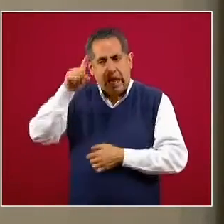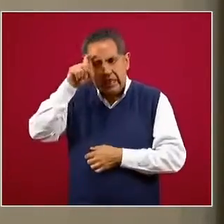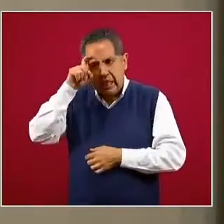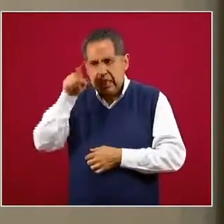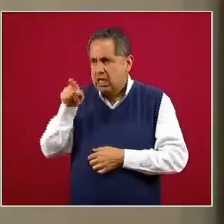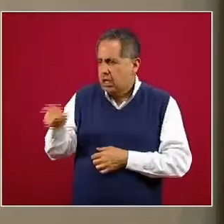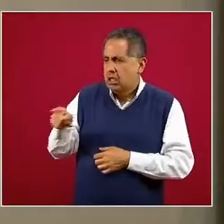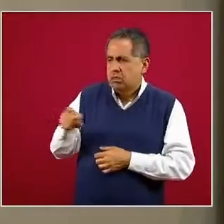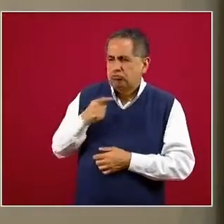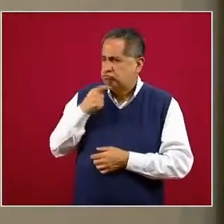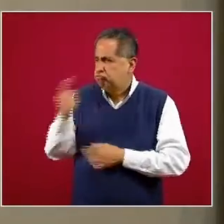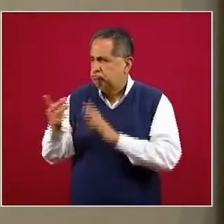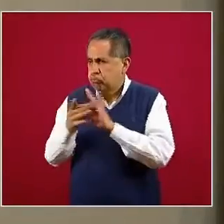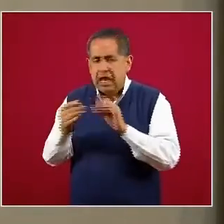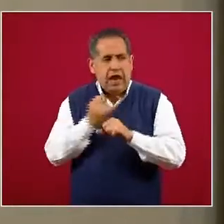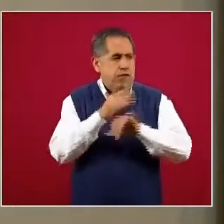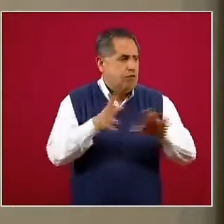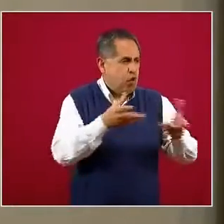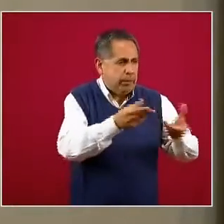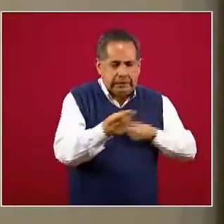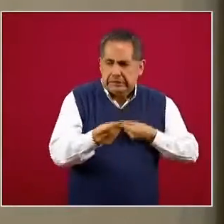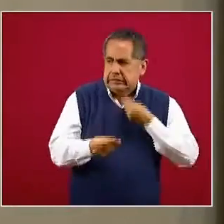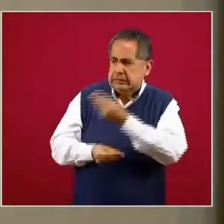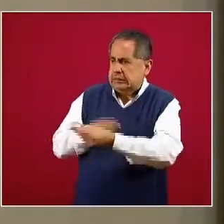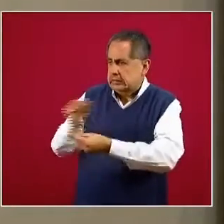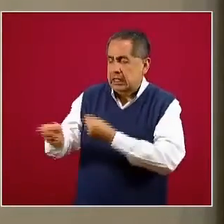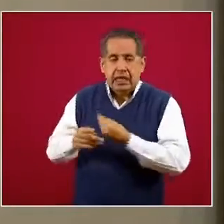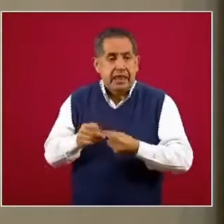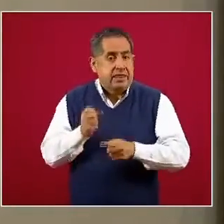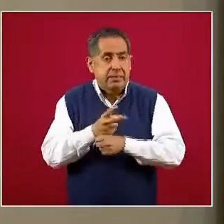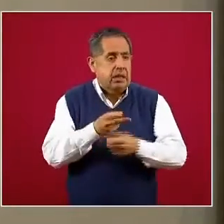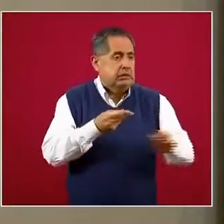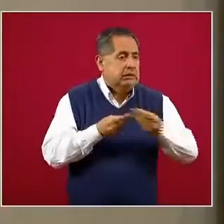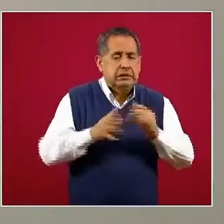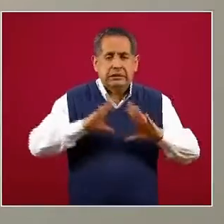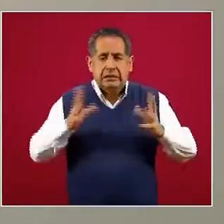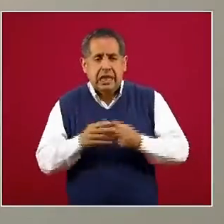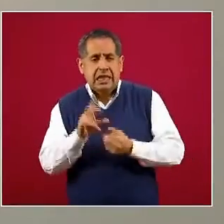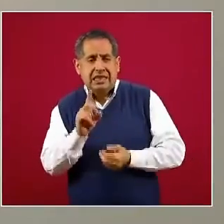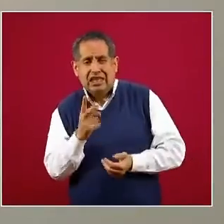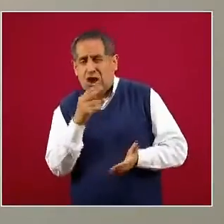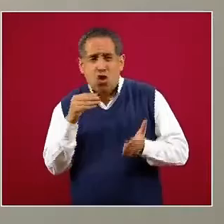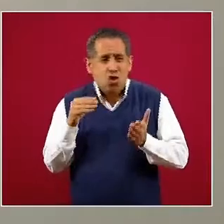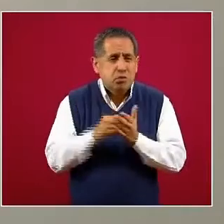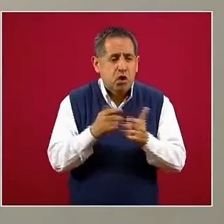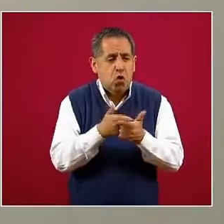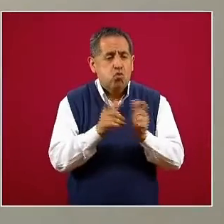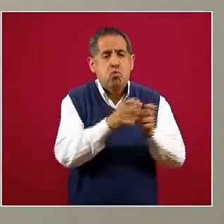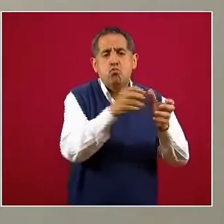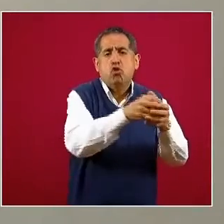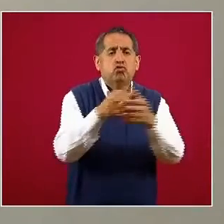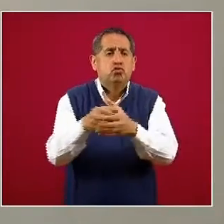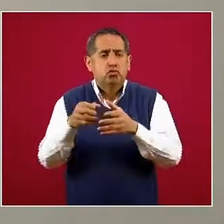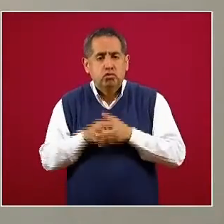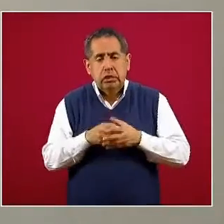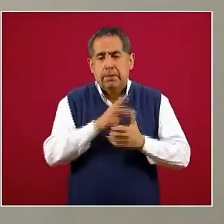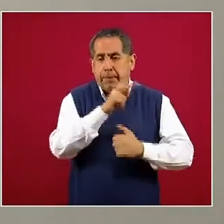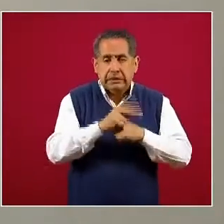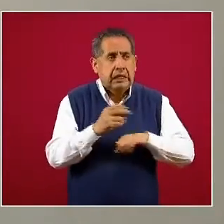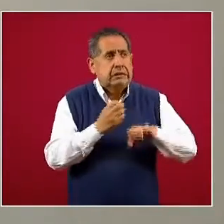neoliberalismo, sumido en la pobreza y el envejecimiento, requiere de hoy de una atención especial